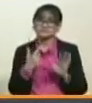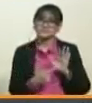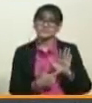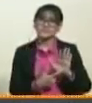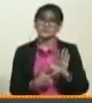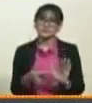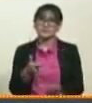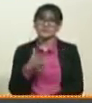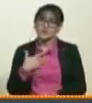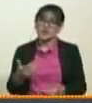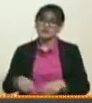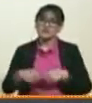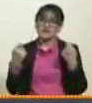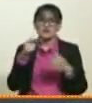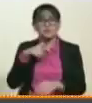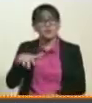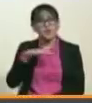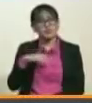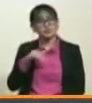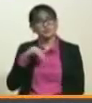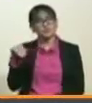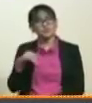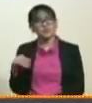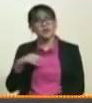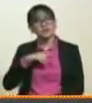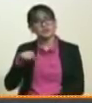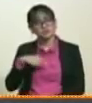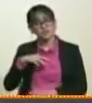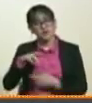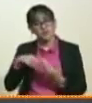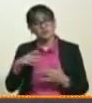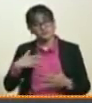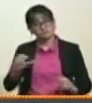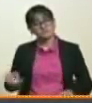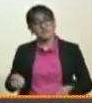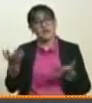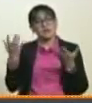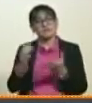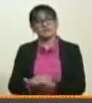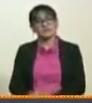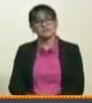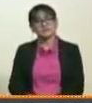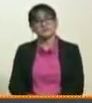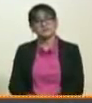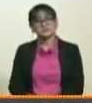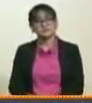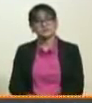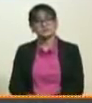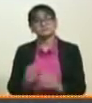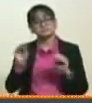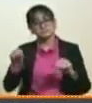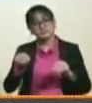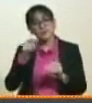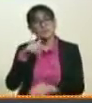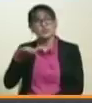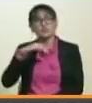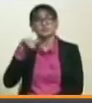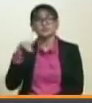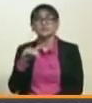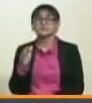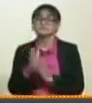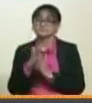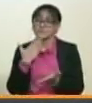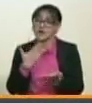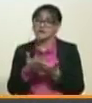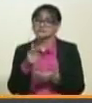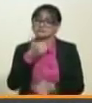que usted quiere destruir el pueblo del sur y nosotros un resonar yo lo estamos salvarlas entonces llamado al pueblo zuliano primero agradecerles por la paciencia que han